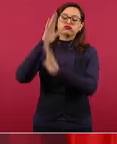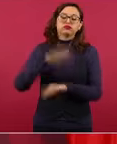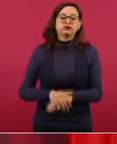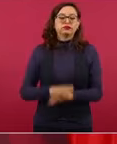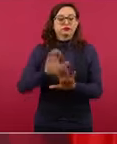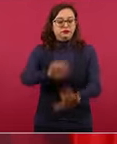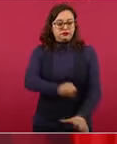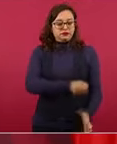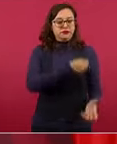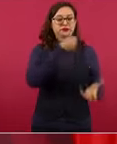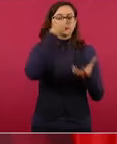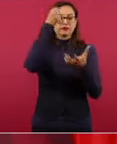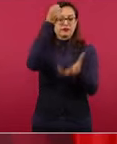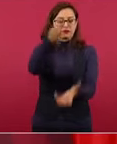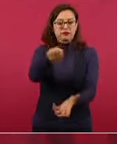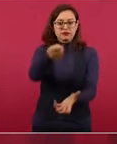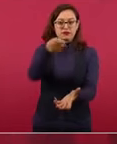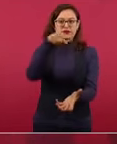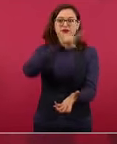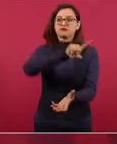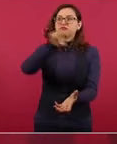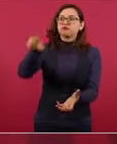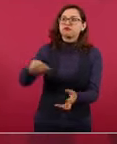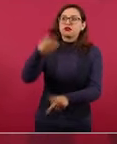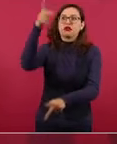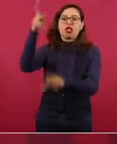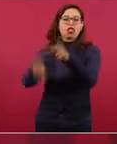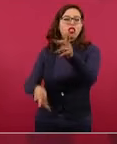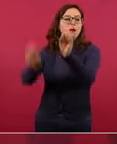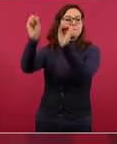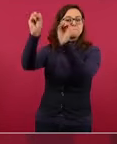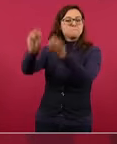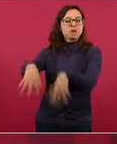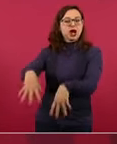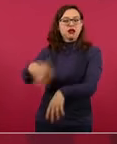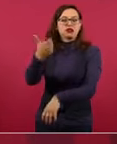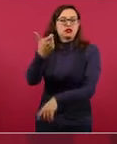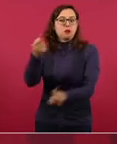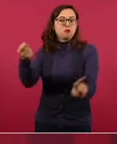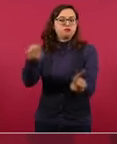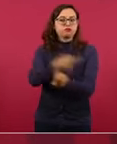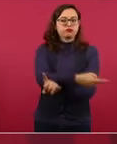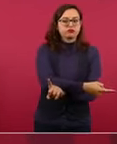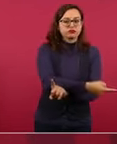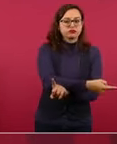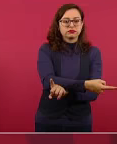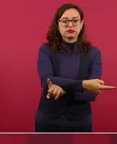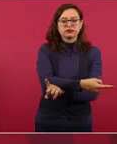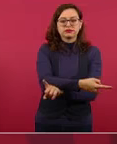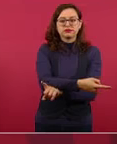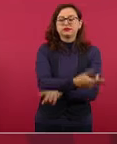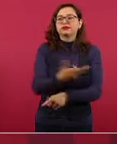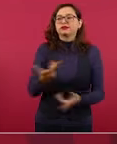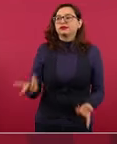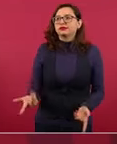y así justificado en el gasto no lo terminaba